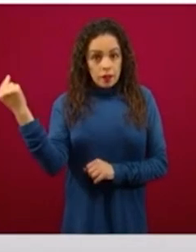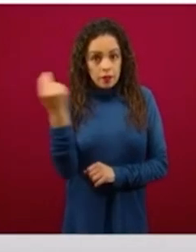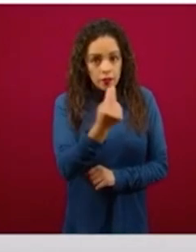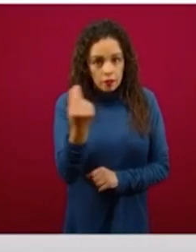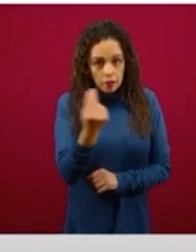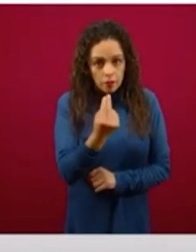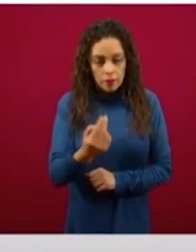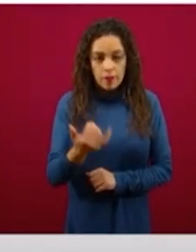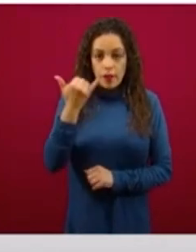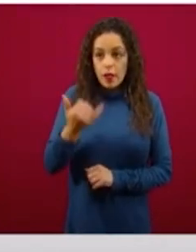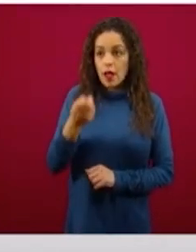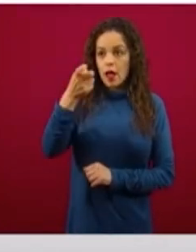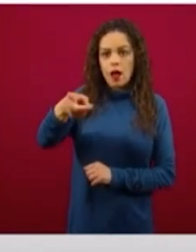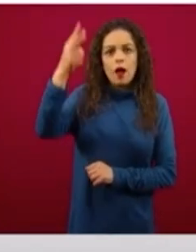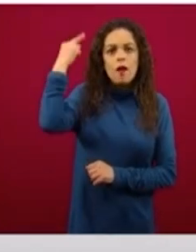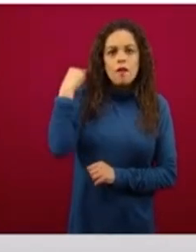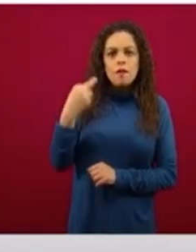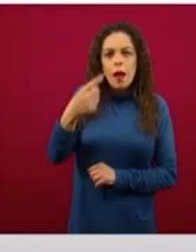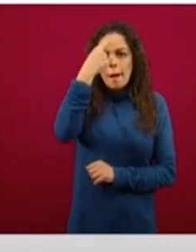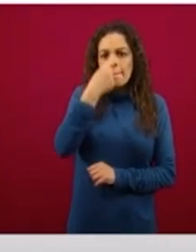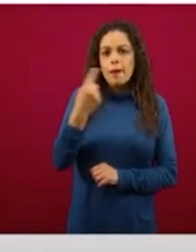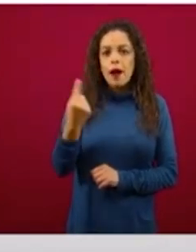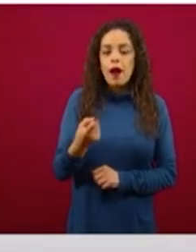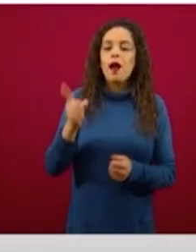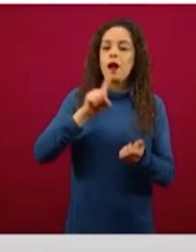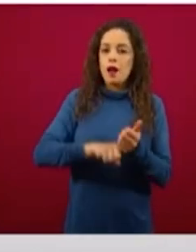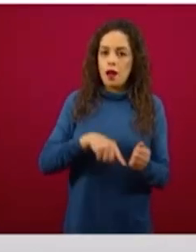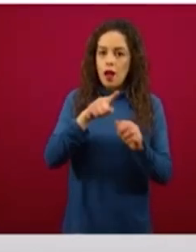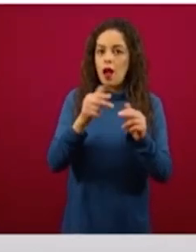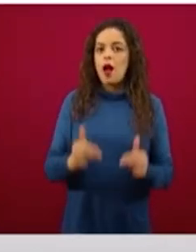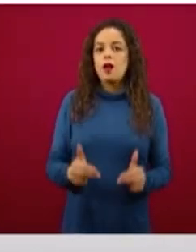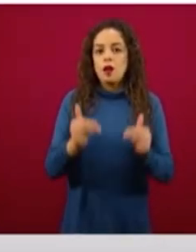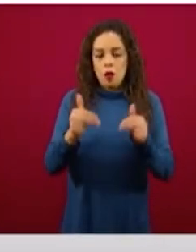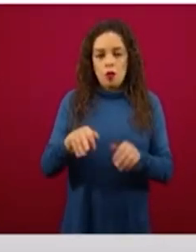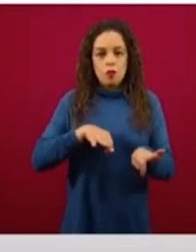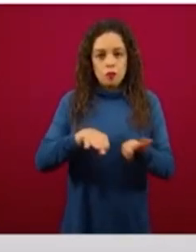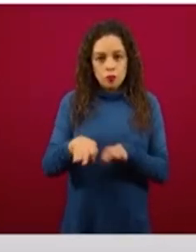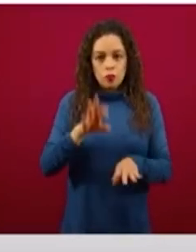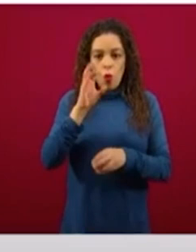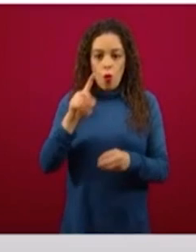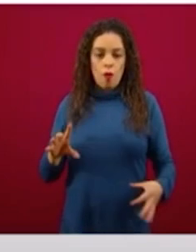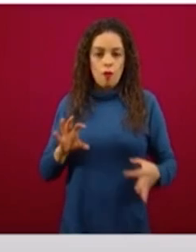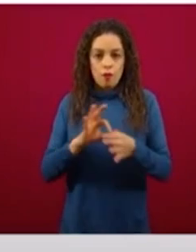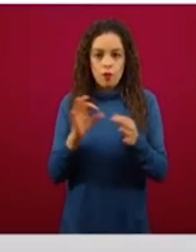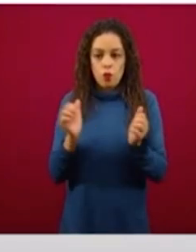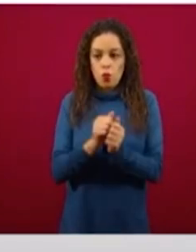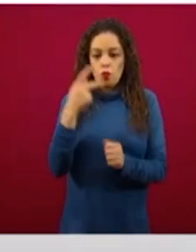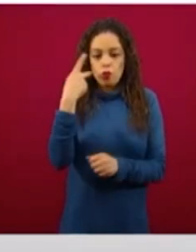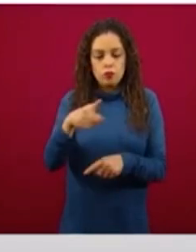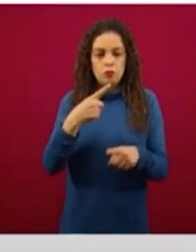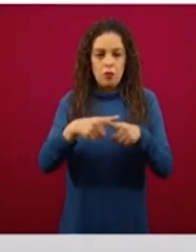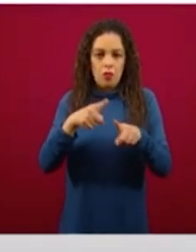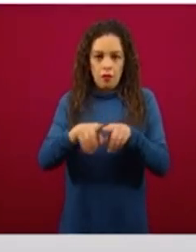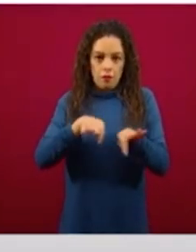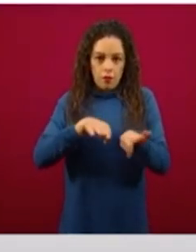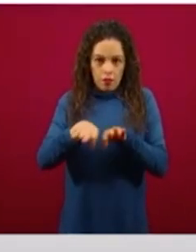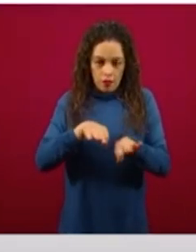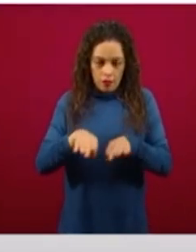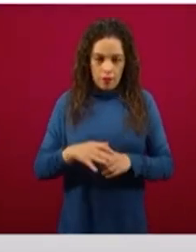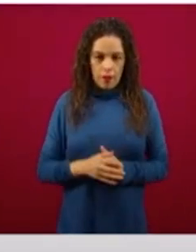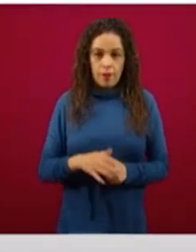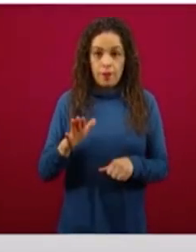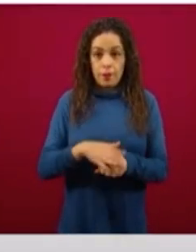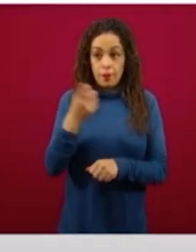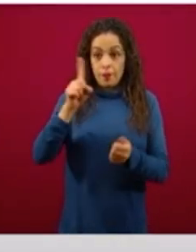viaje es de negocio o está relacionado con su actividad laboral dado que trabajan en una de las actividades